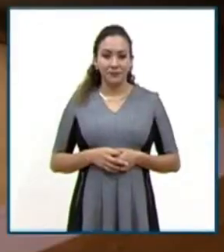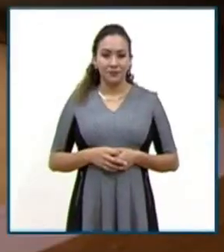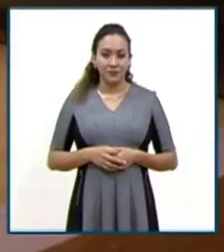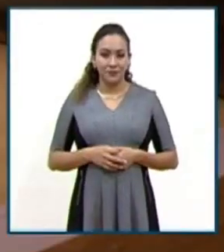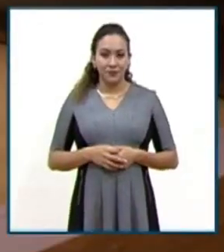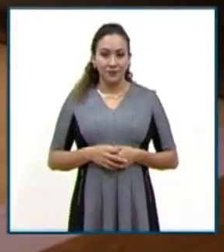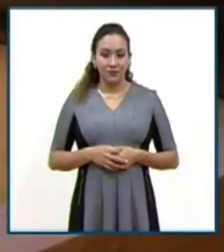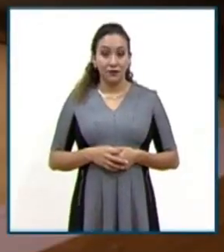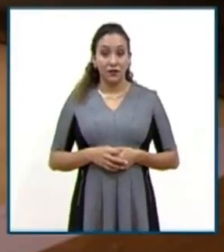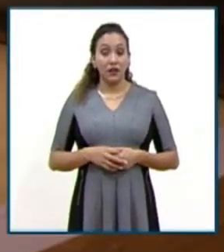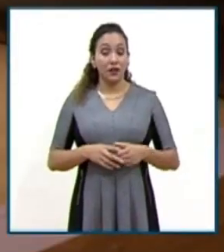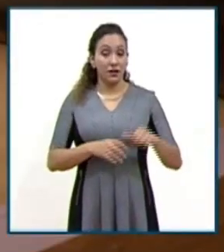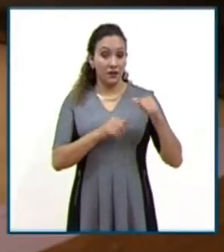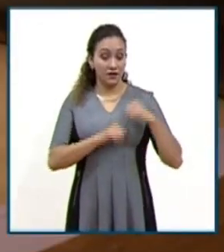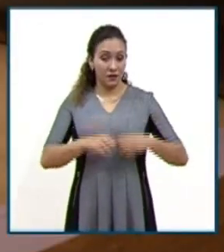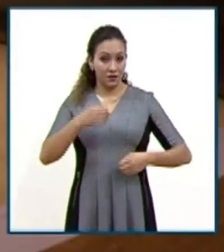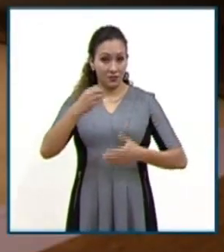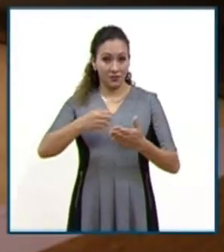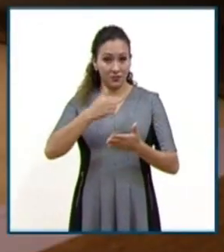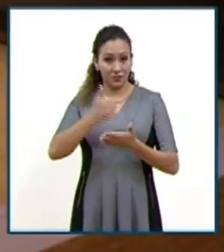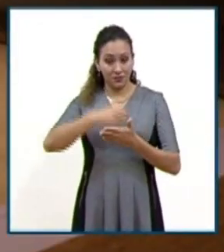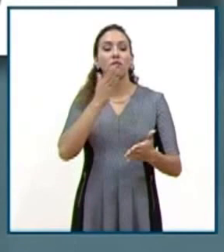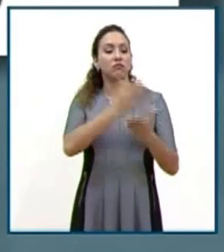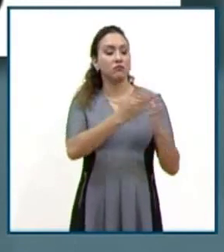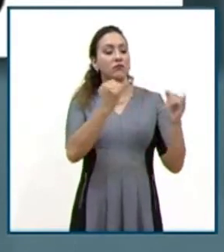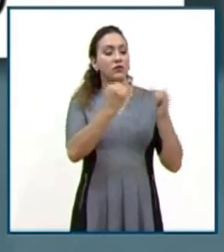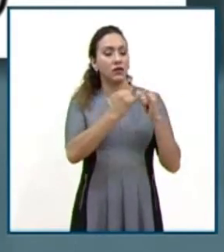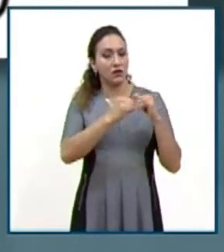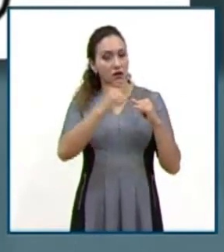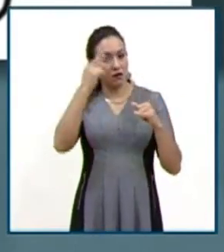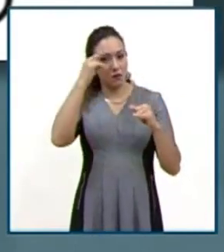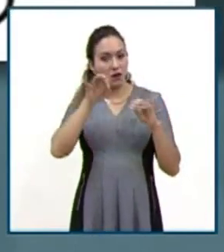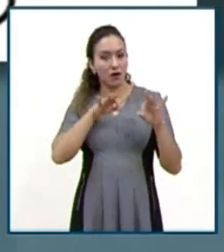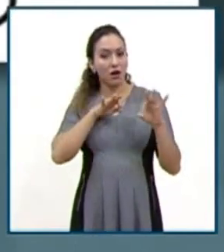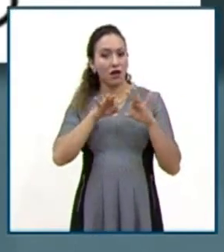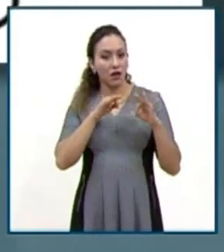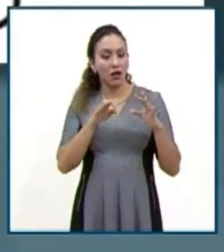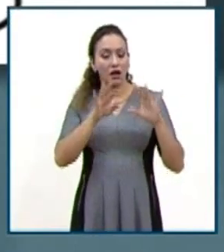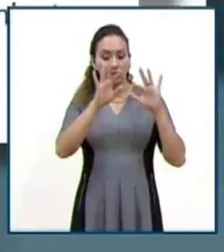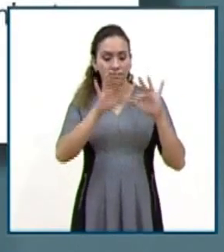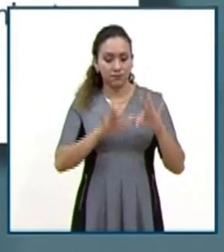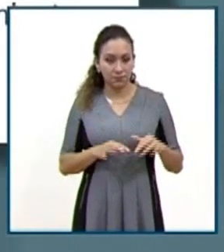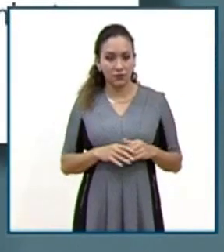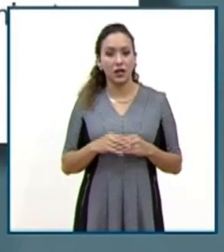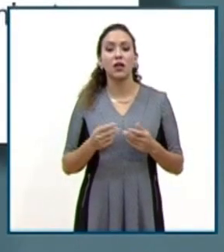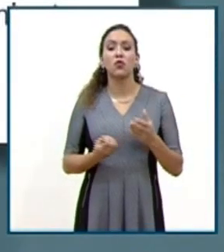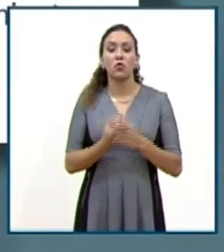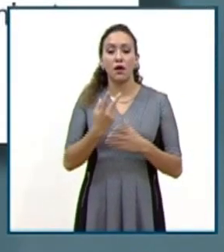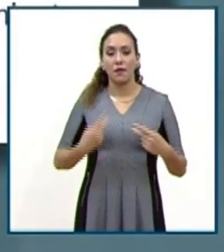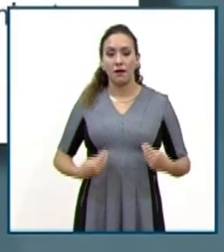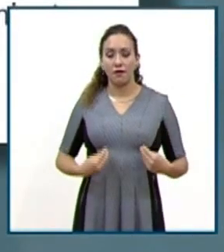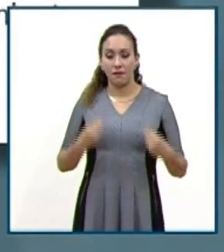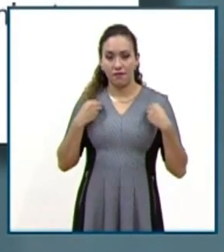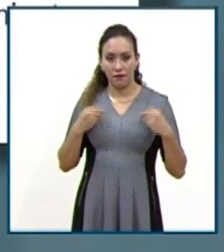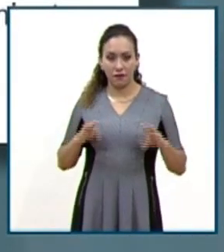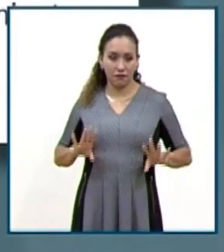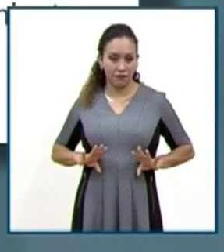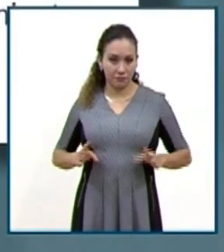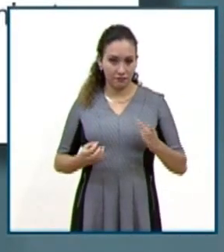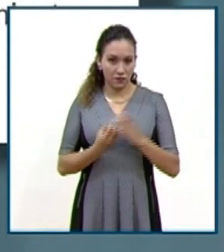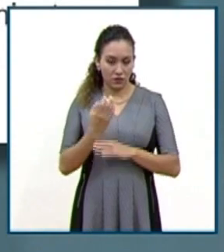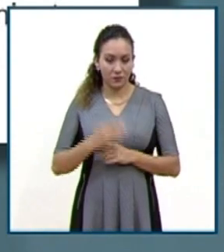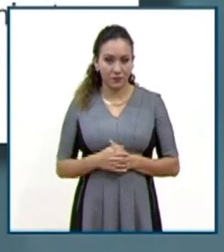Mujeres. Para el canal del Poder Judicial de la Federación, Jesús Daza. La Escuela Federal de Formación Judicial